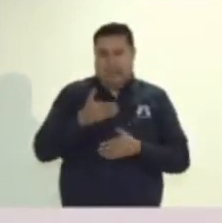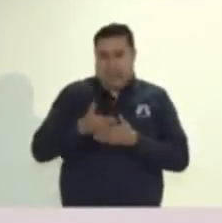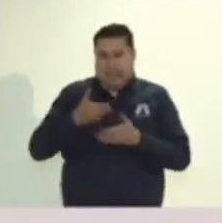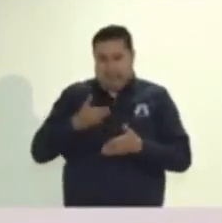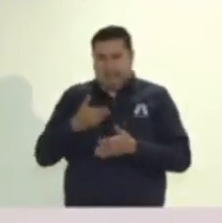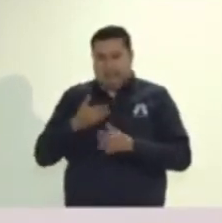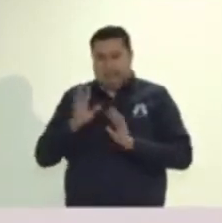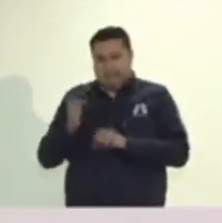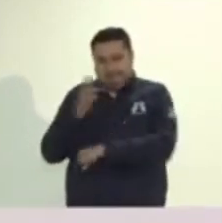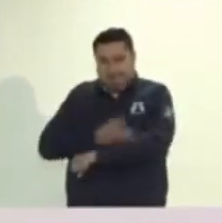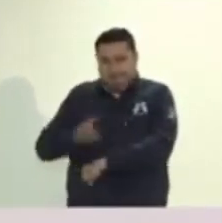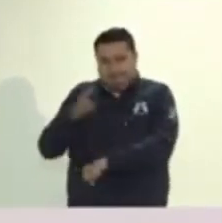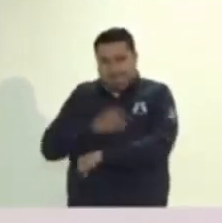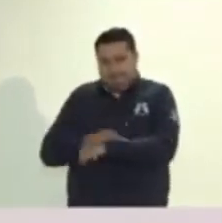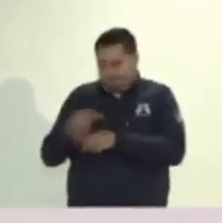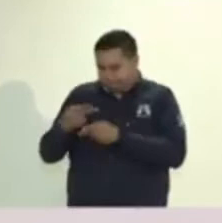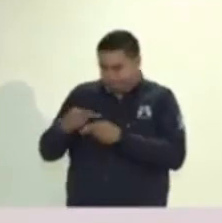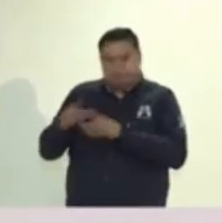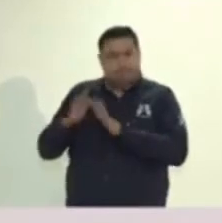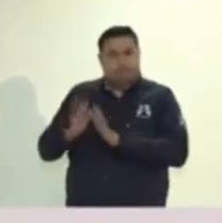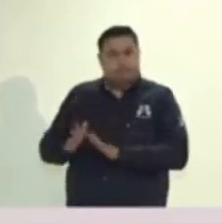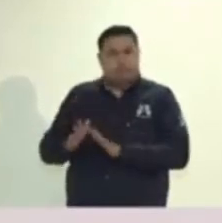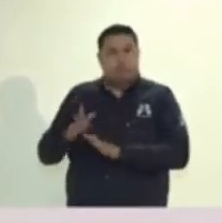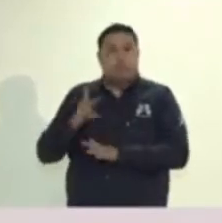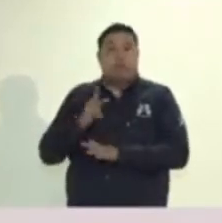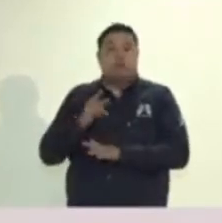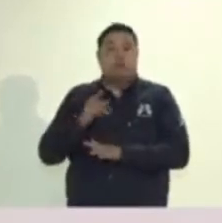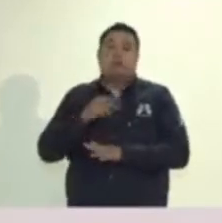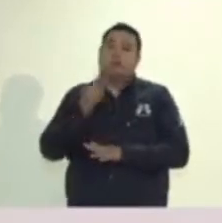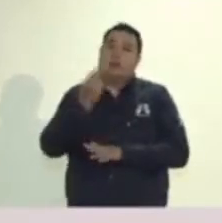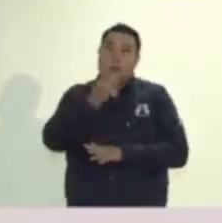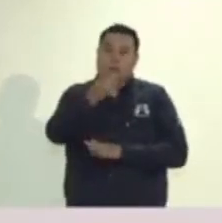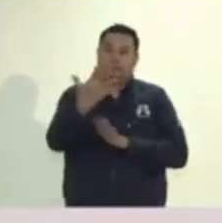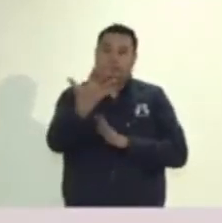podemos. Sin ustedes no podemos.